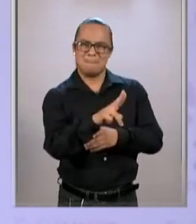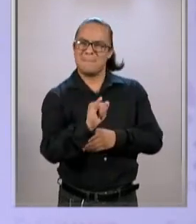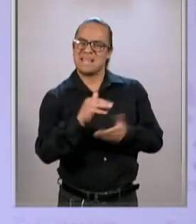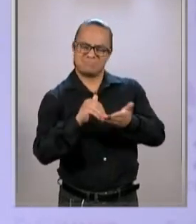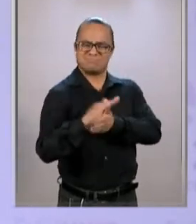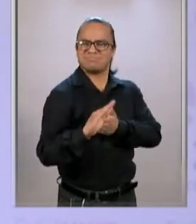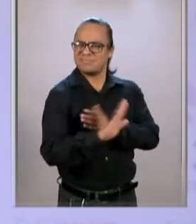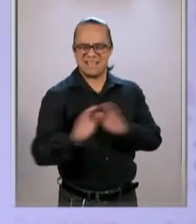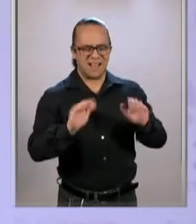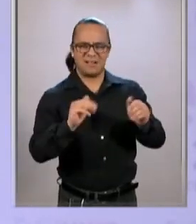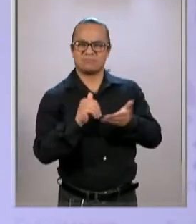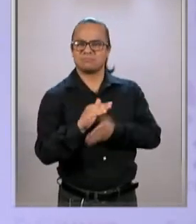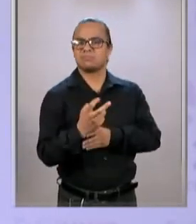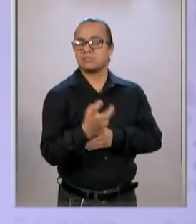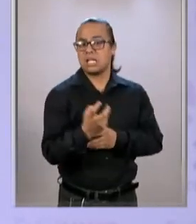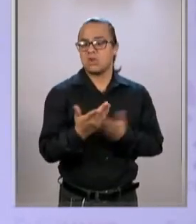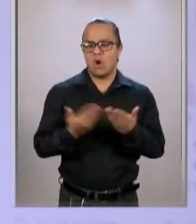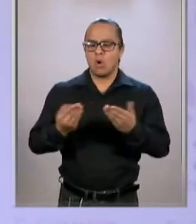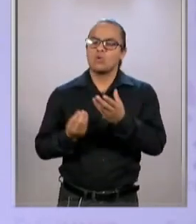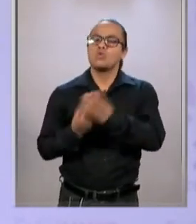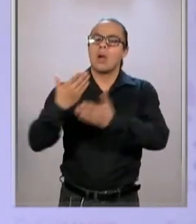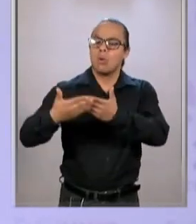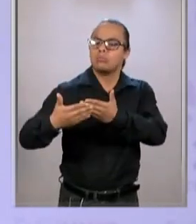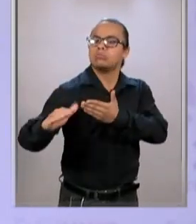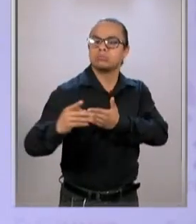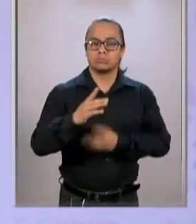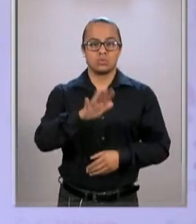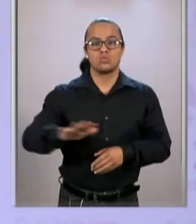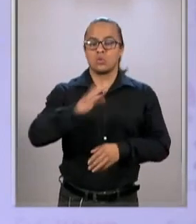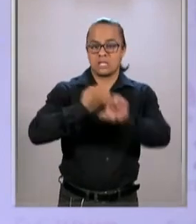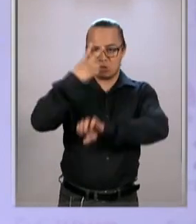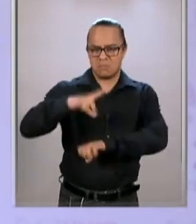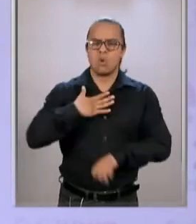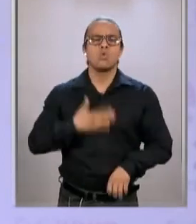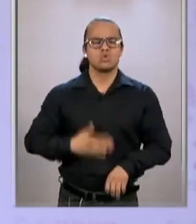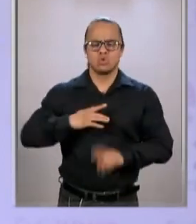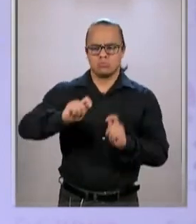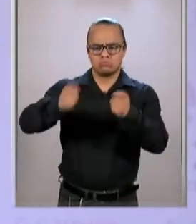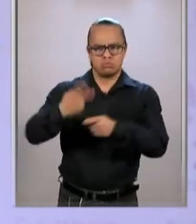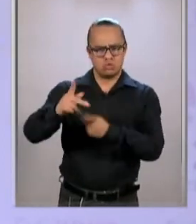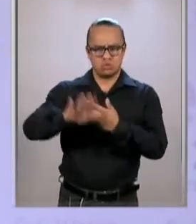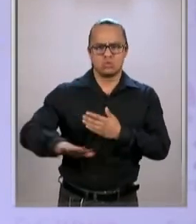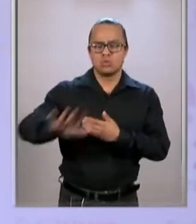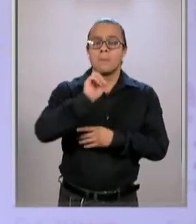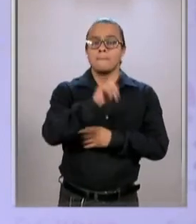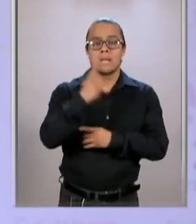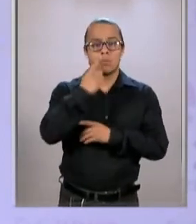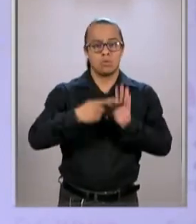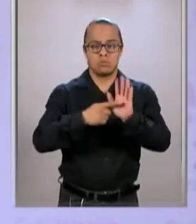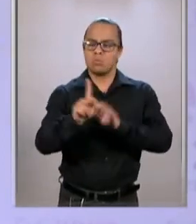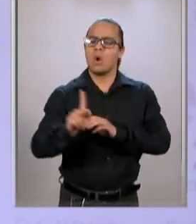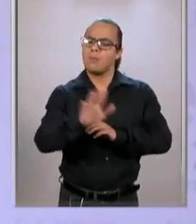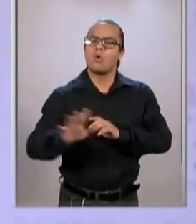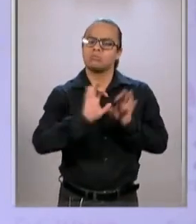de una vez por todas. Escribir una nueva historia, porque creo que los mexiquenses lo merecemos. Y además también el que se gobierne con el pueblo y